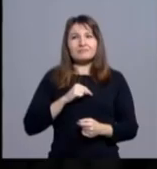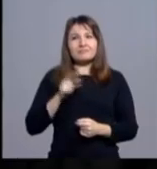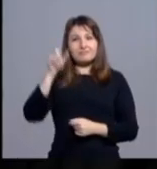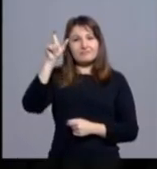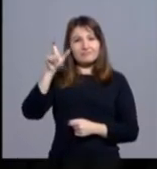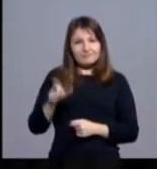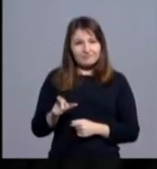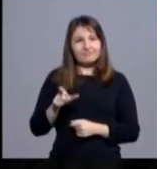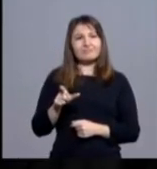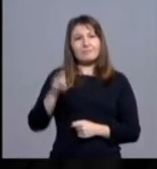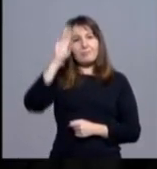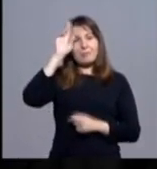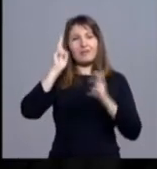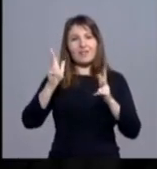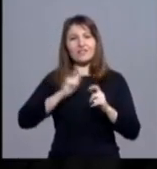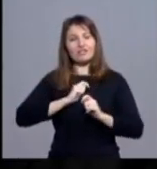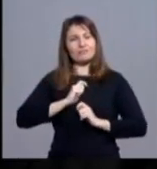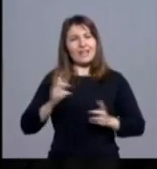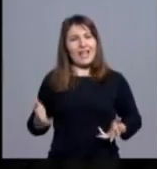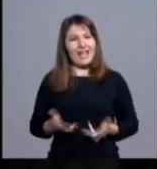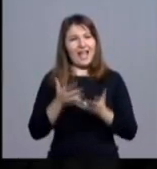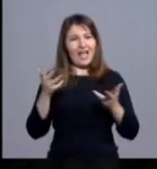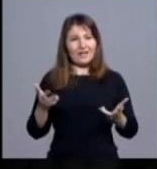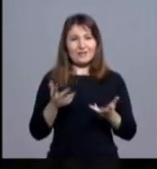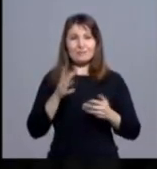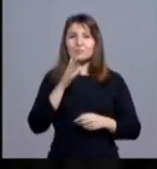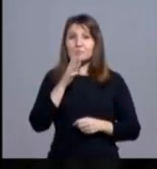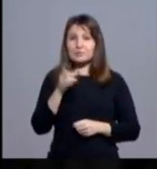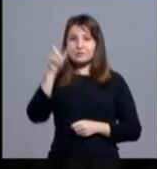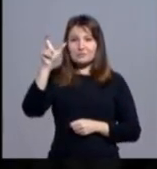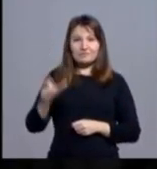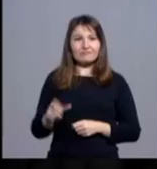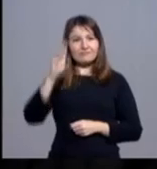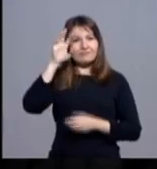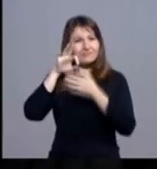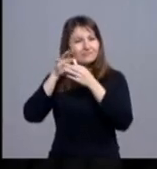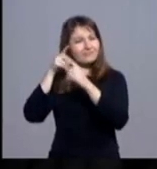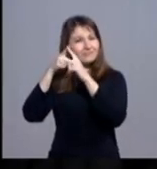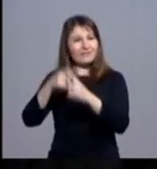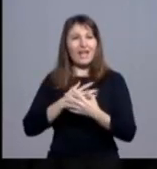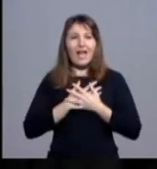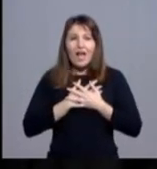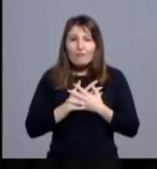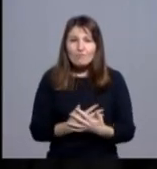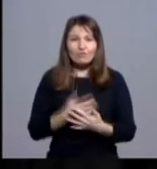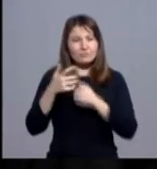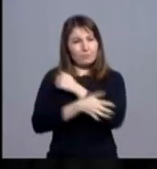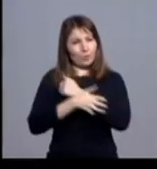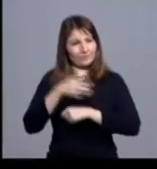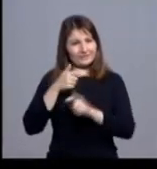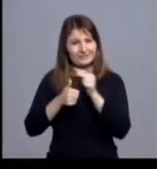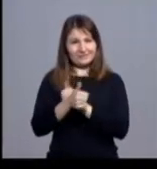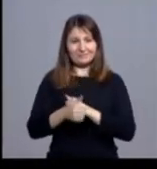figura del Papa Francisco, es que es el Papa del amor y el Papa de los pobres.